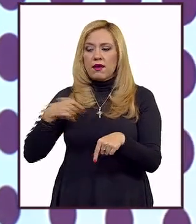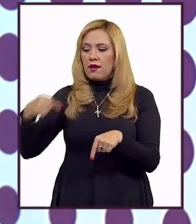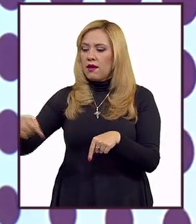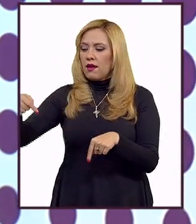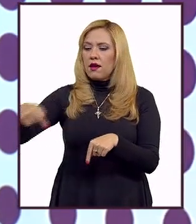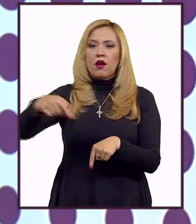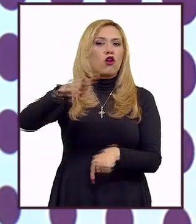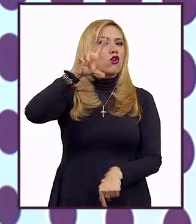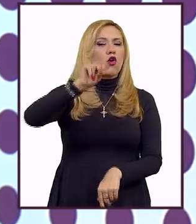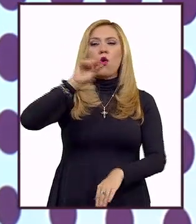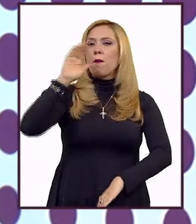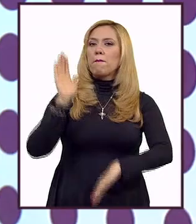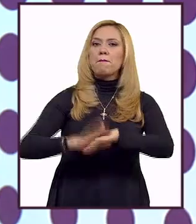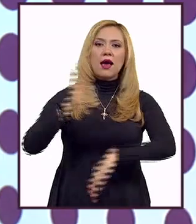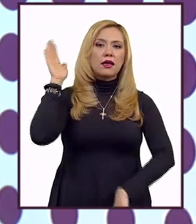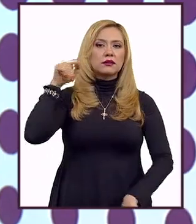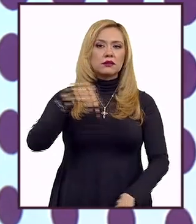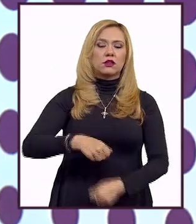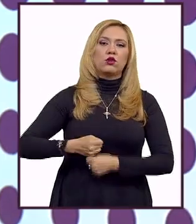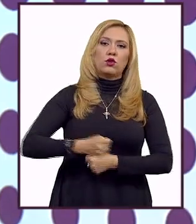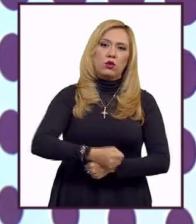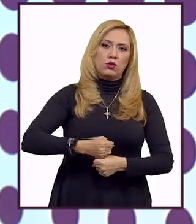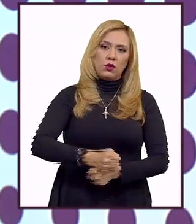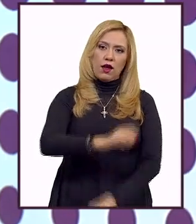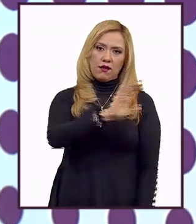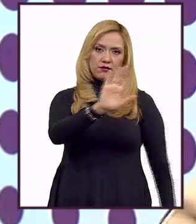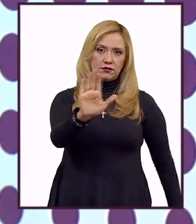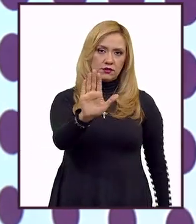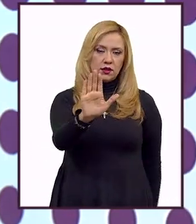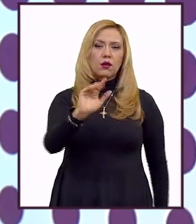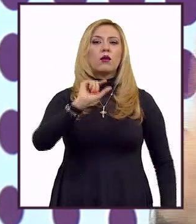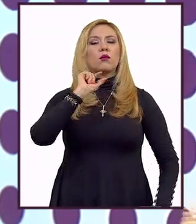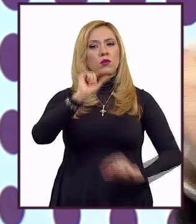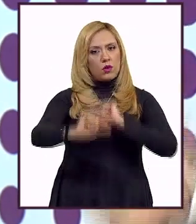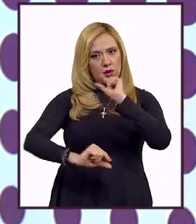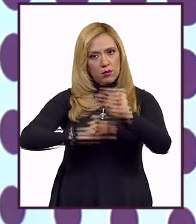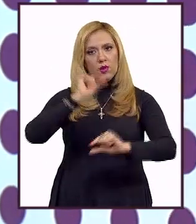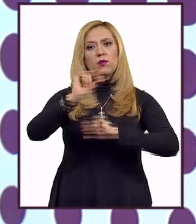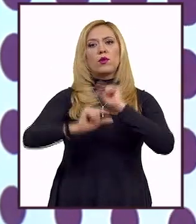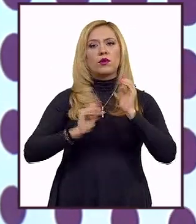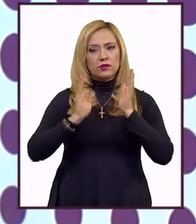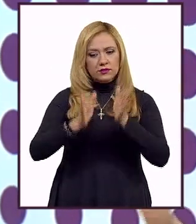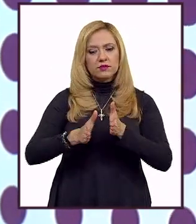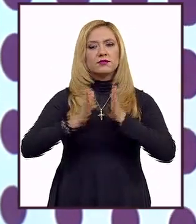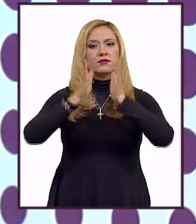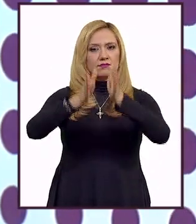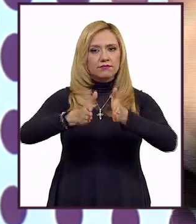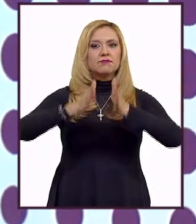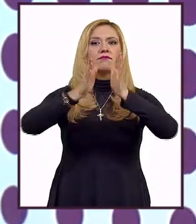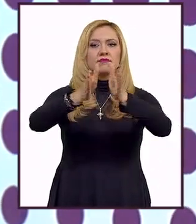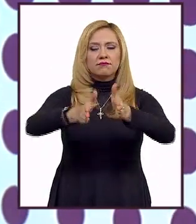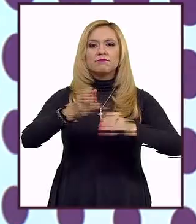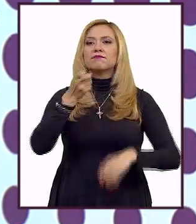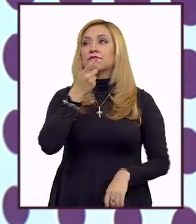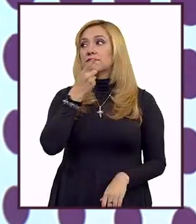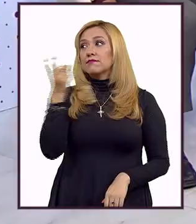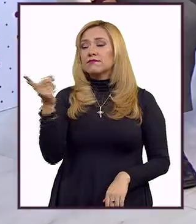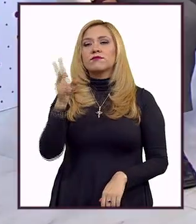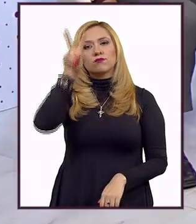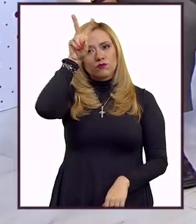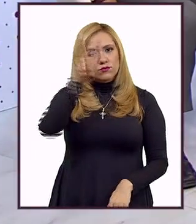haya más incentivos para cometer actos de tortura. Y poco a poco ir caminando hacia un Estado, como decías, un Estado